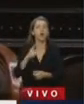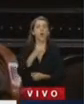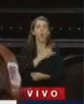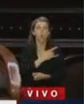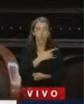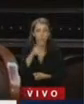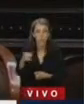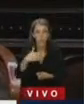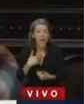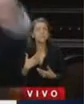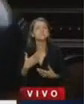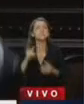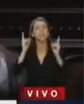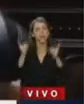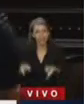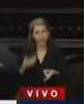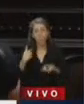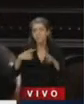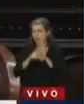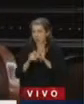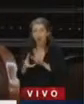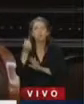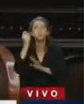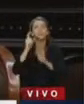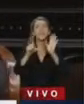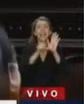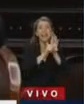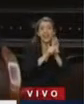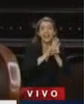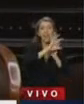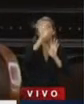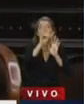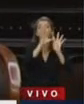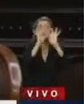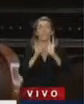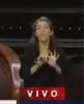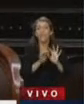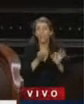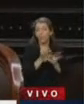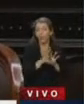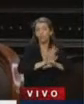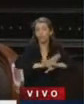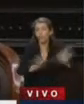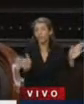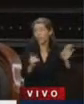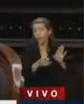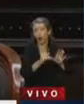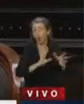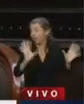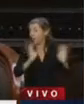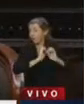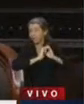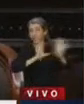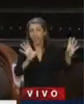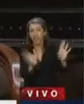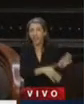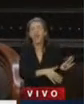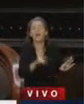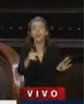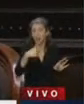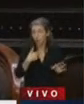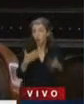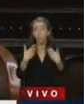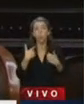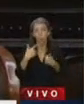rotundamente en contra todos y cada uno de los artículos que suponen algún tipo de suba de impuestos. impuestos. Ahora, ayer la oficina, ayer lo comentábamos,